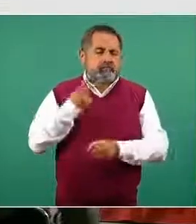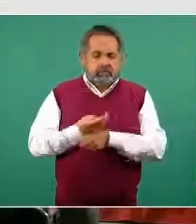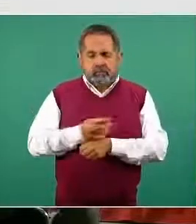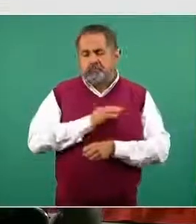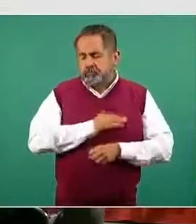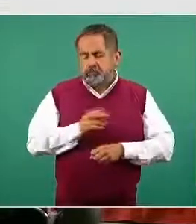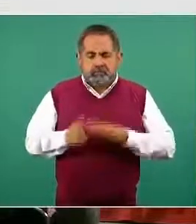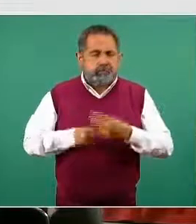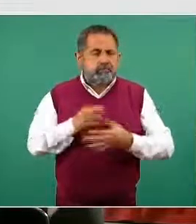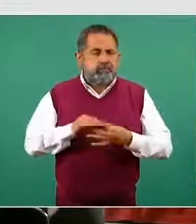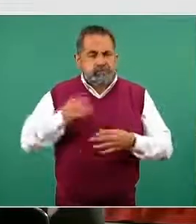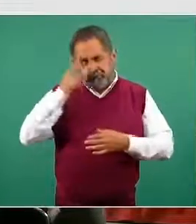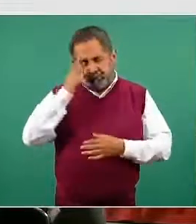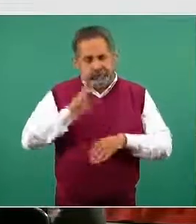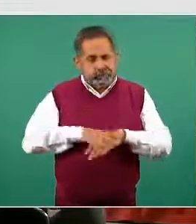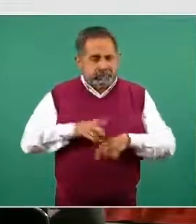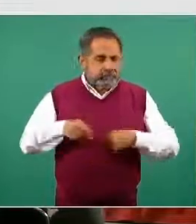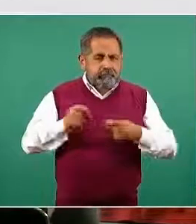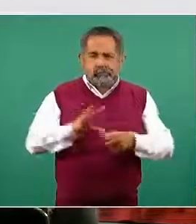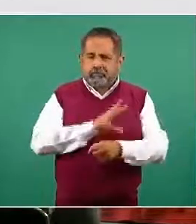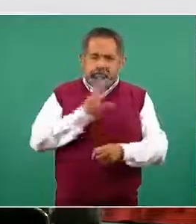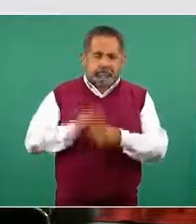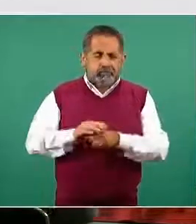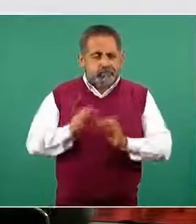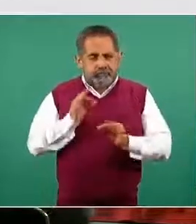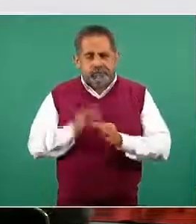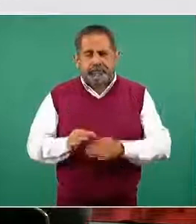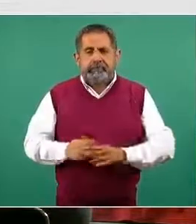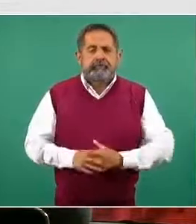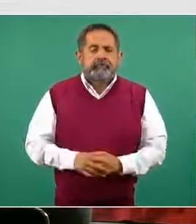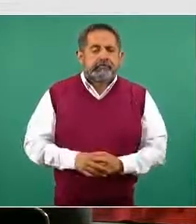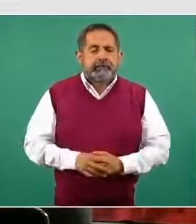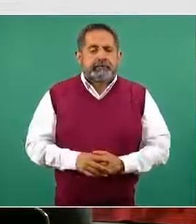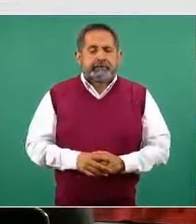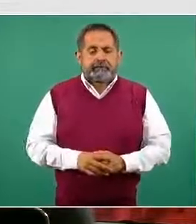segunda dosis para completar su esquema.